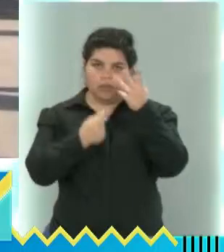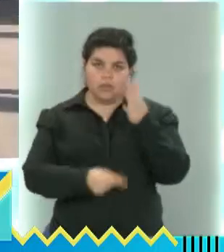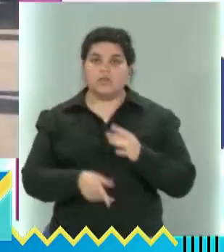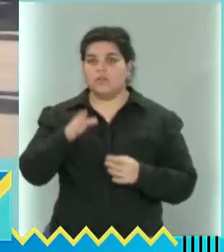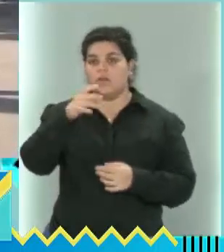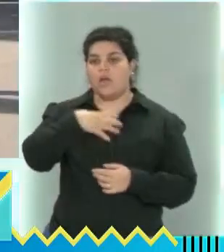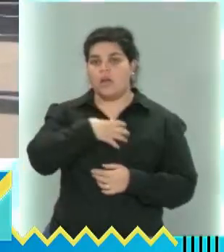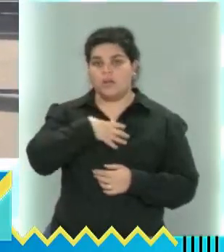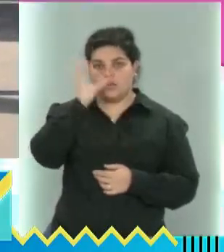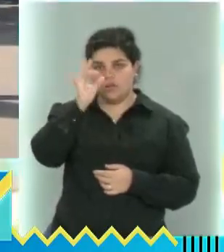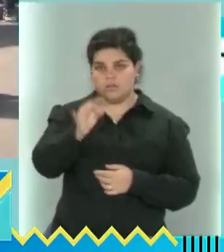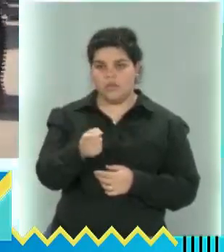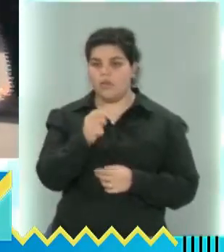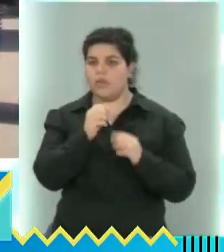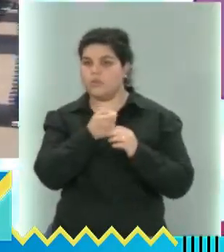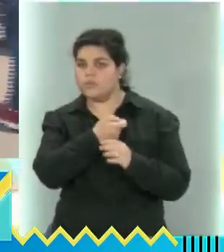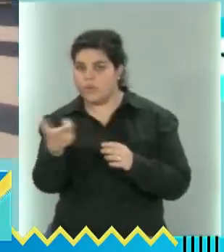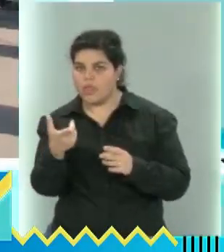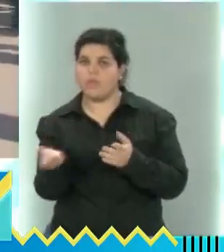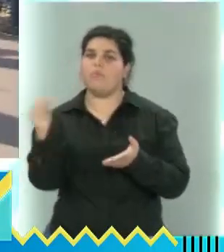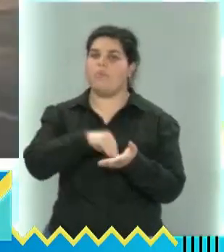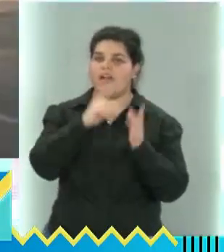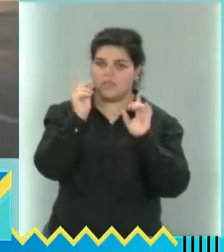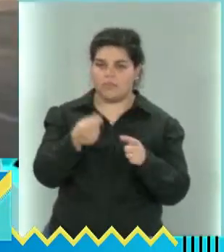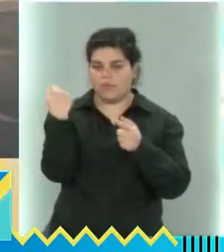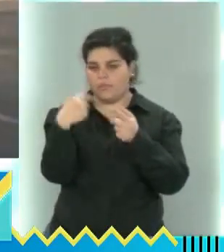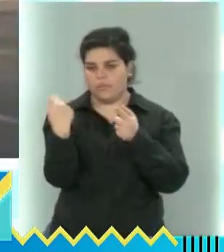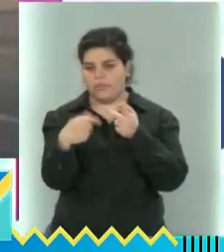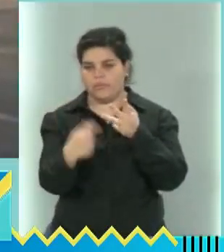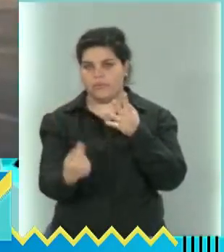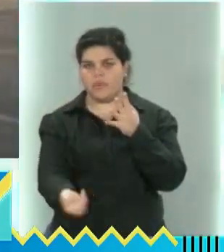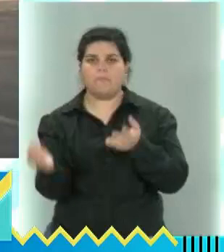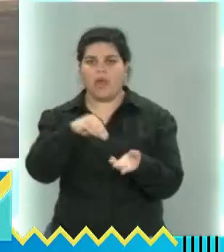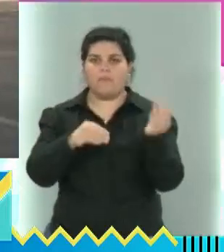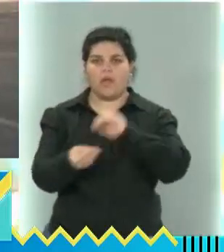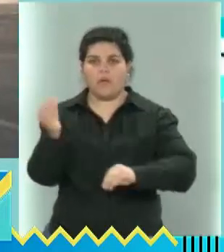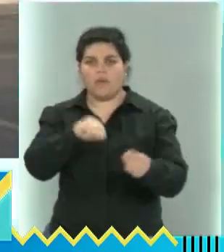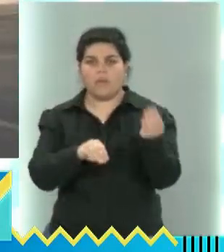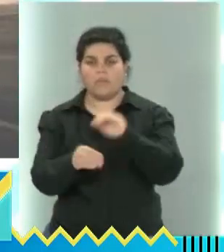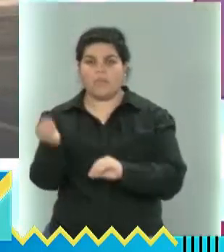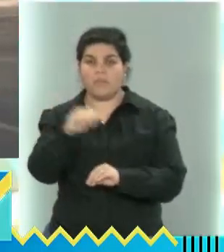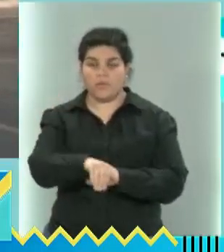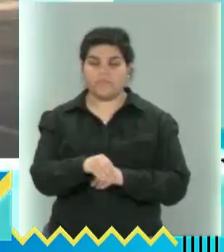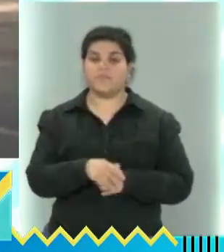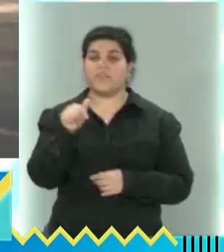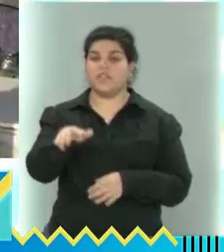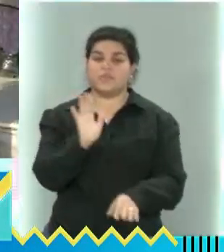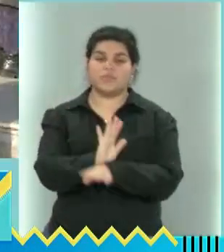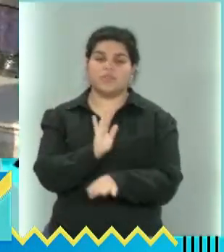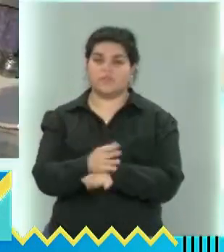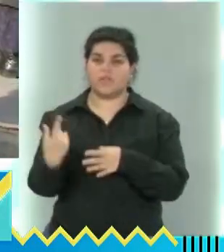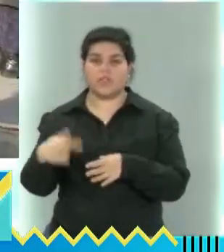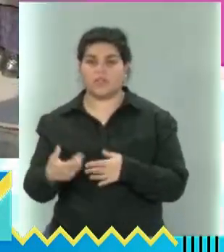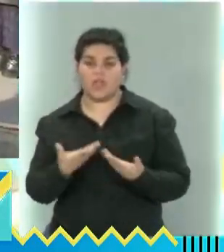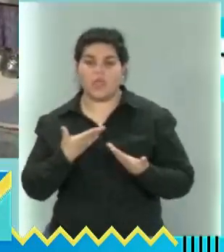que esto excede lo salarial y que esto va más allá y que esto, de alguna forma, defiende la educación pública